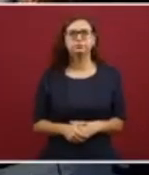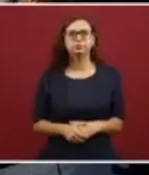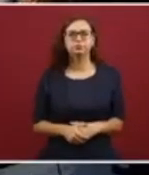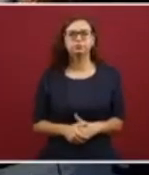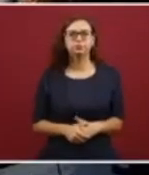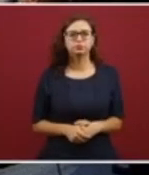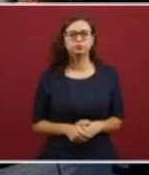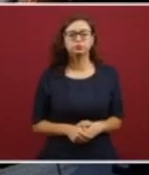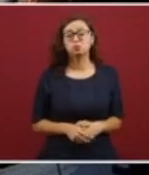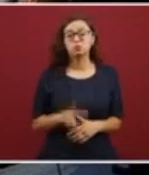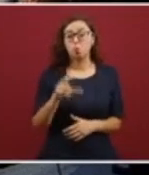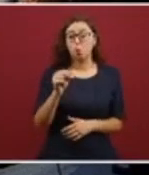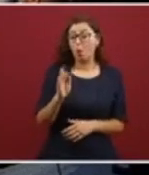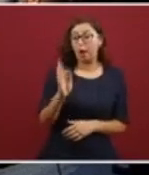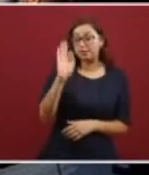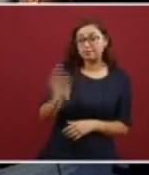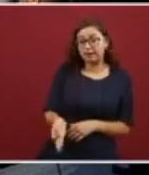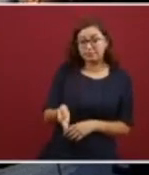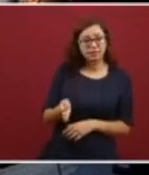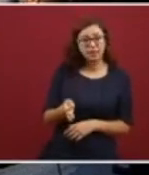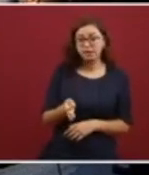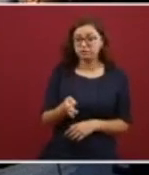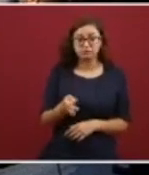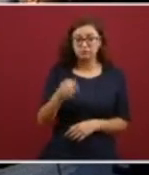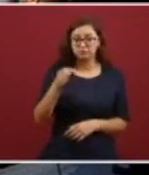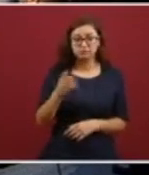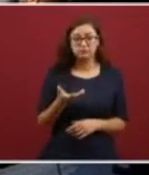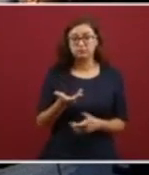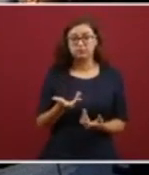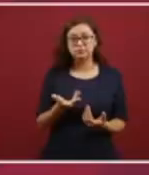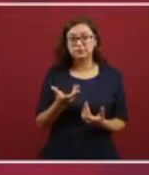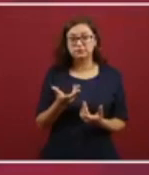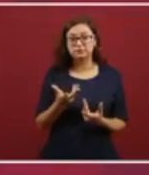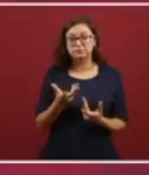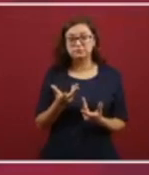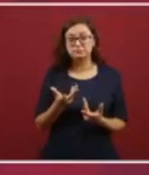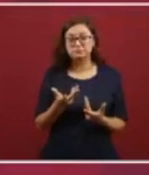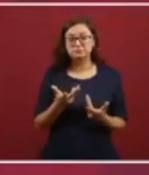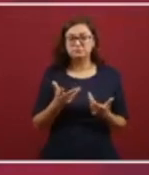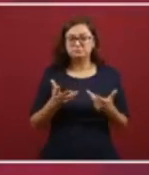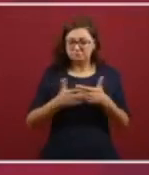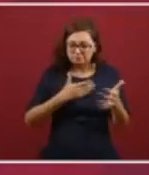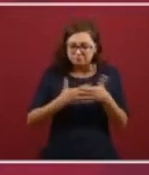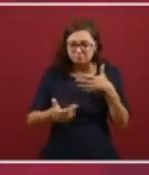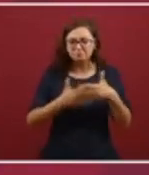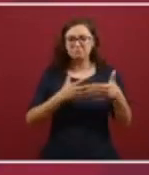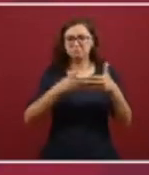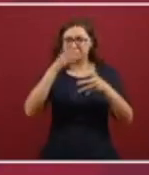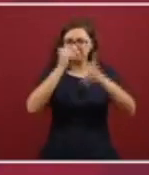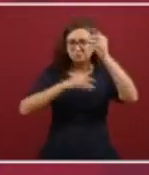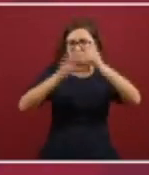resignan y tampoco se ponen al corriente, se actualizan,